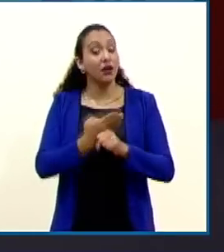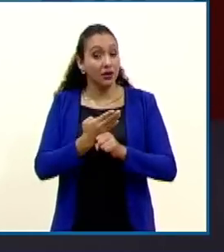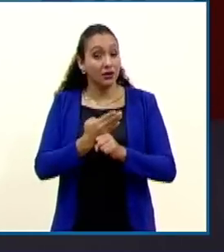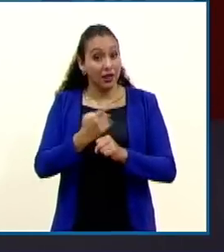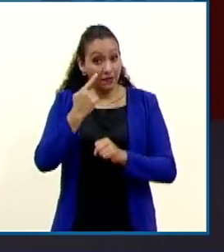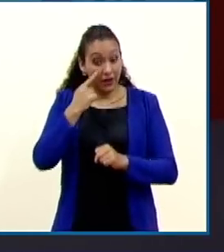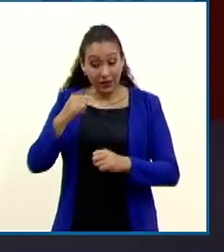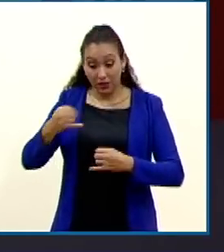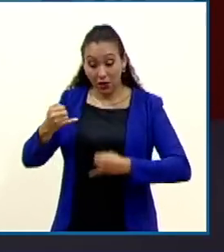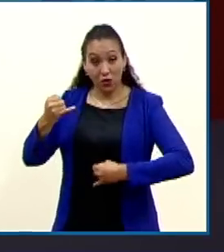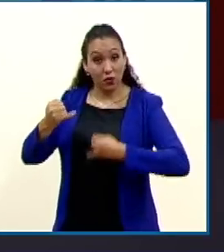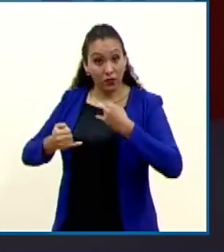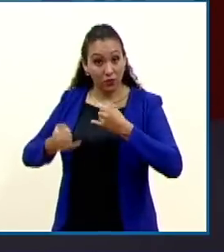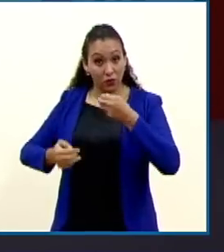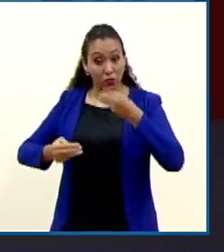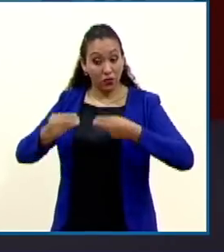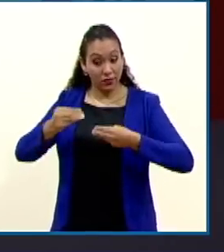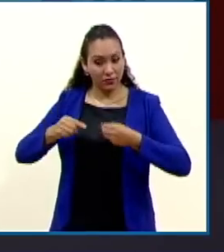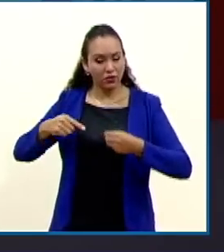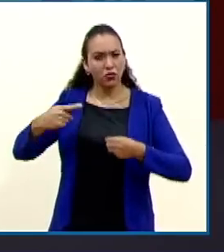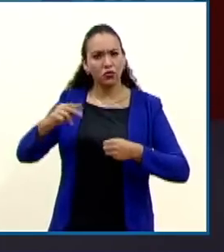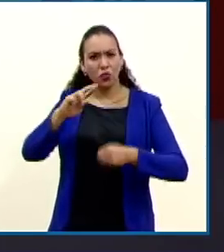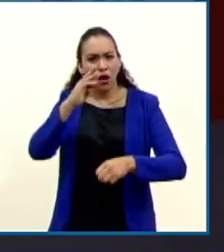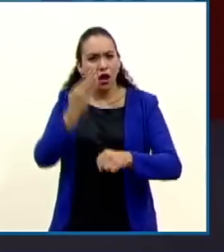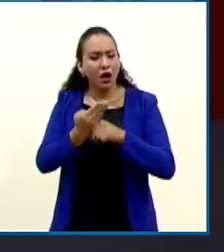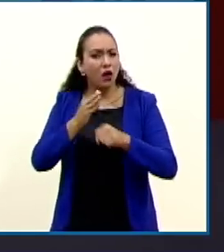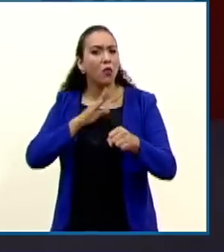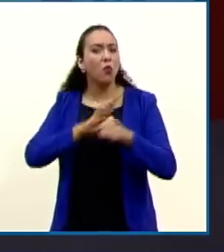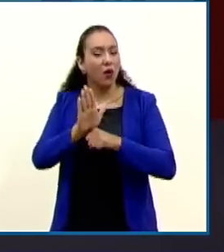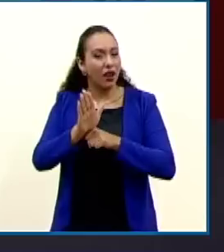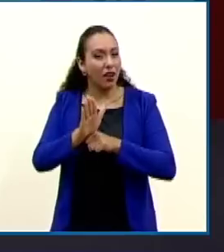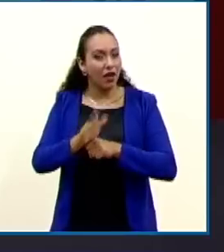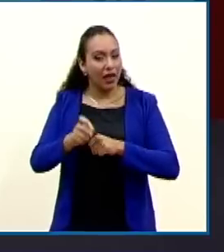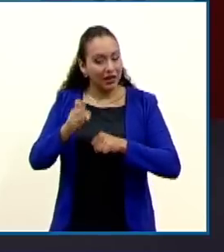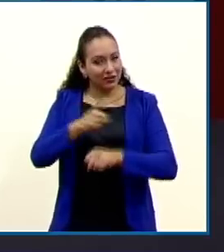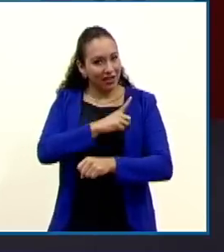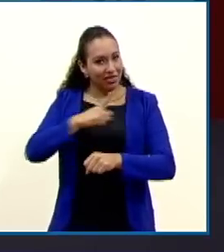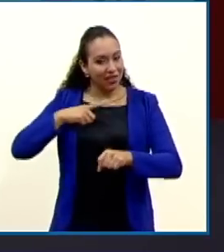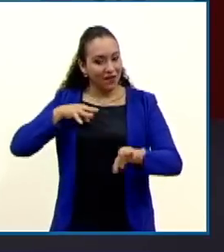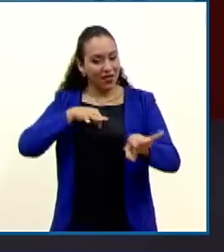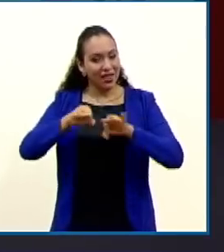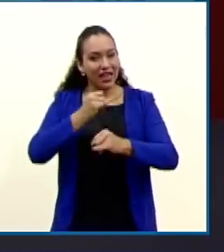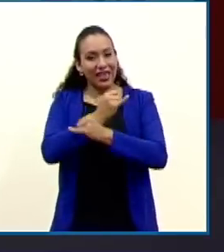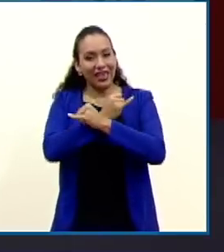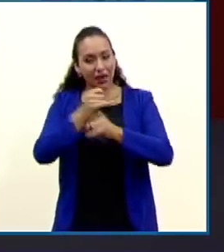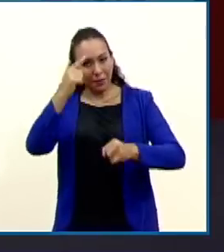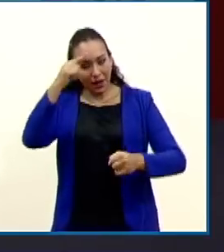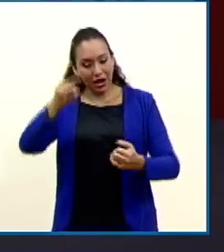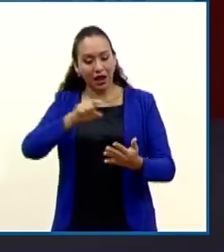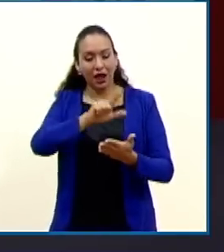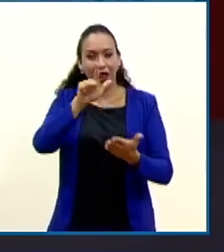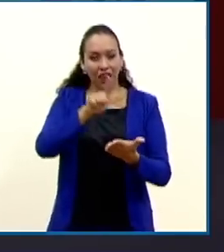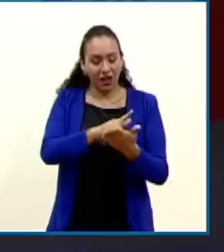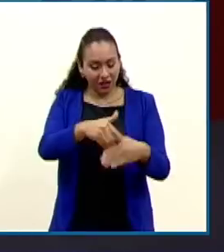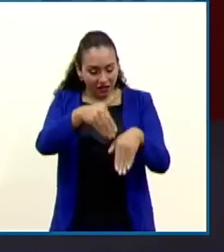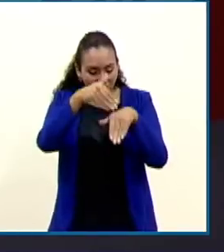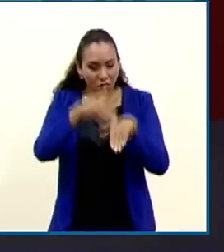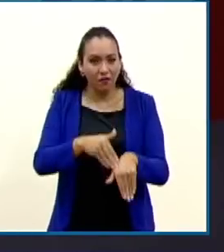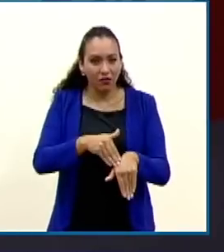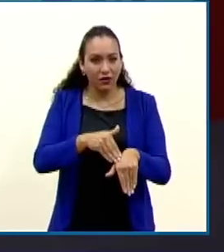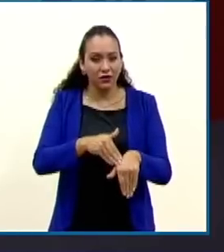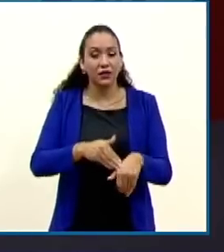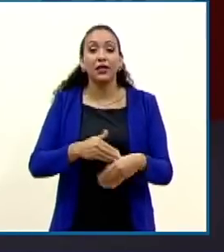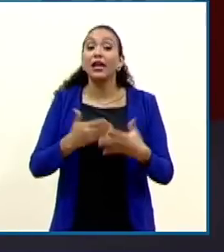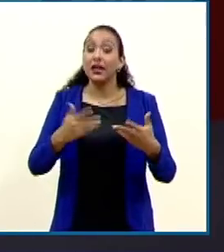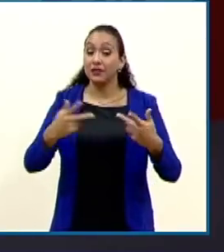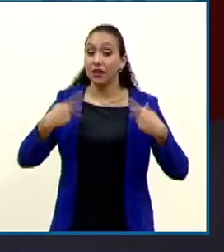son elementos fundamentales para fomentar y mantener la confianza de la sociedad en